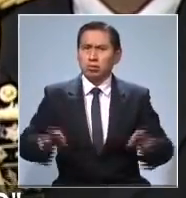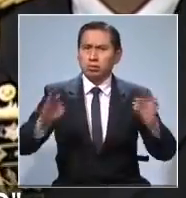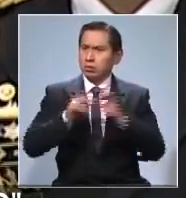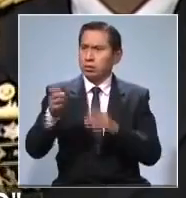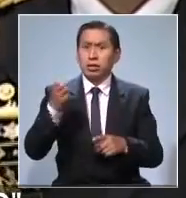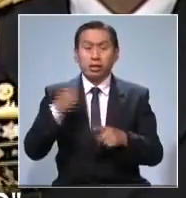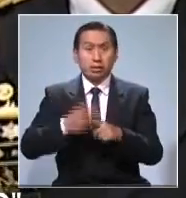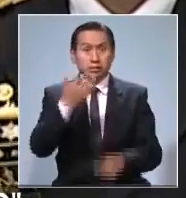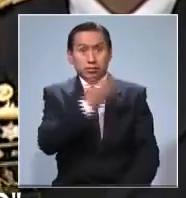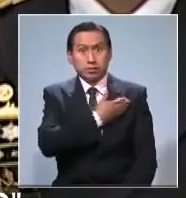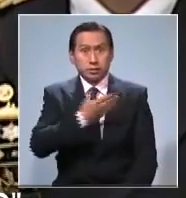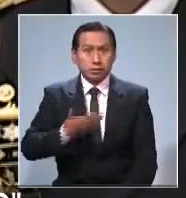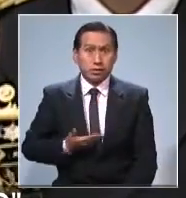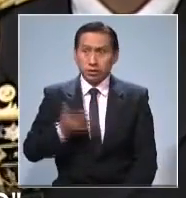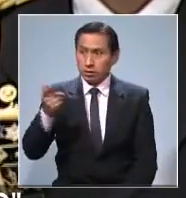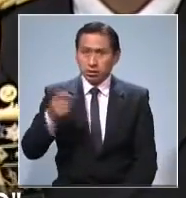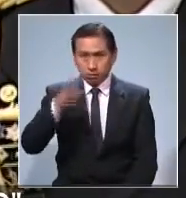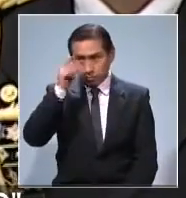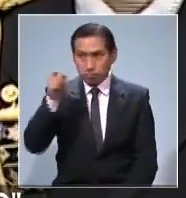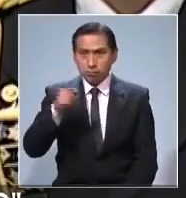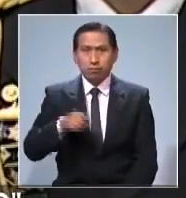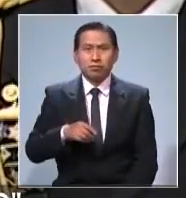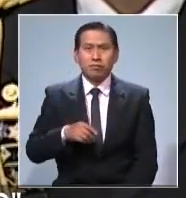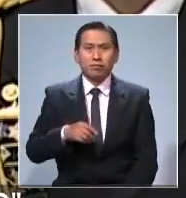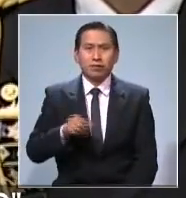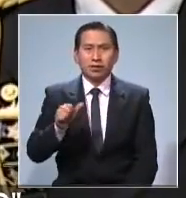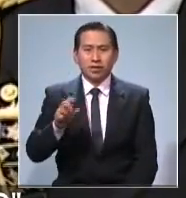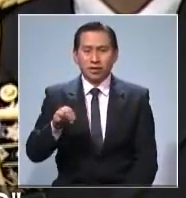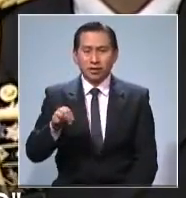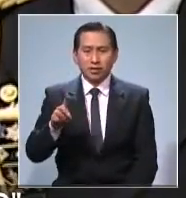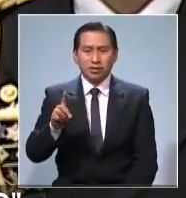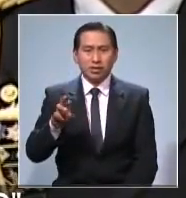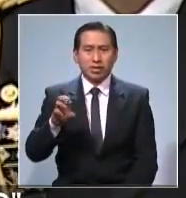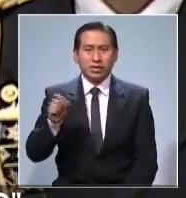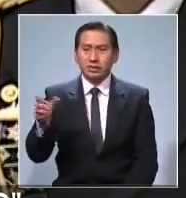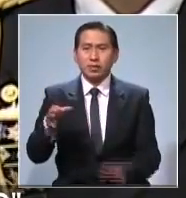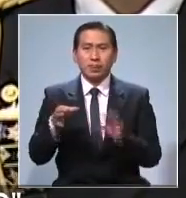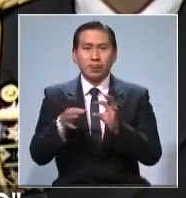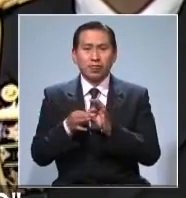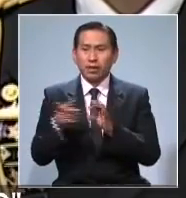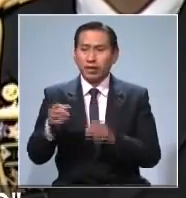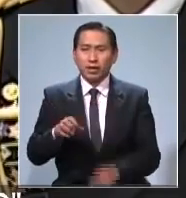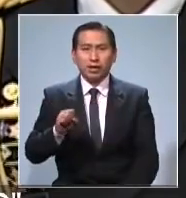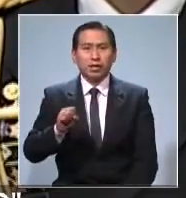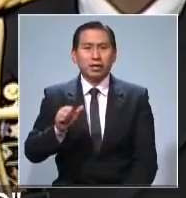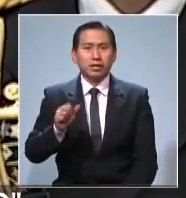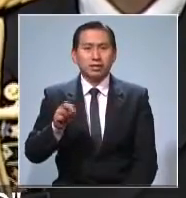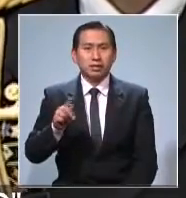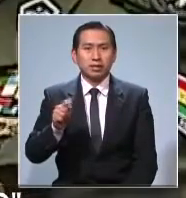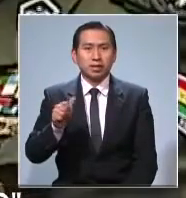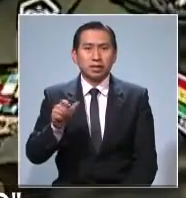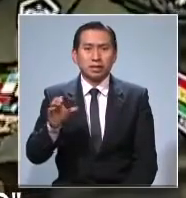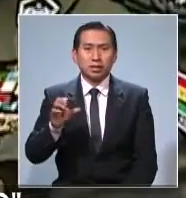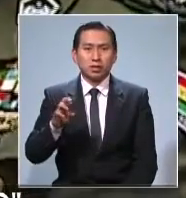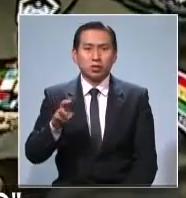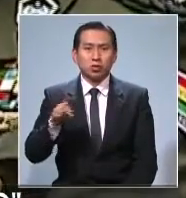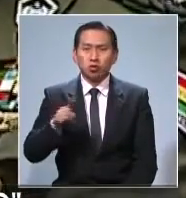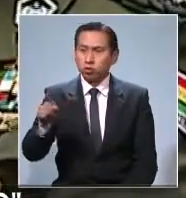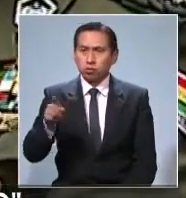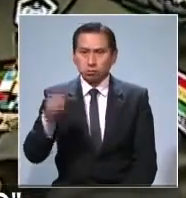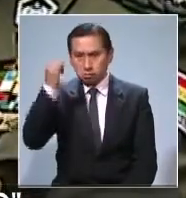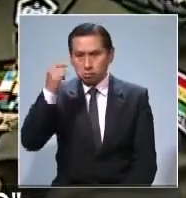expresidente, el Mariscal Andrés de Santa Cruz, quien comenzó con la institucionalización de la Policía